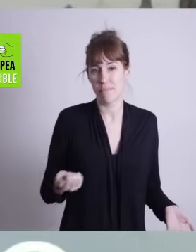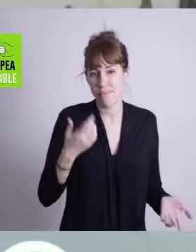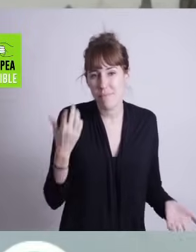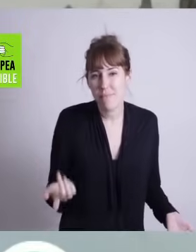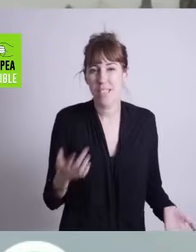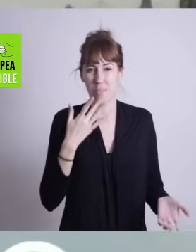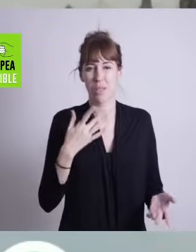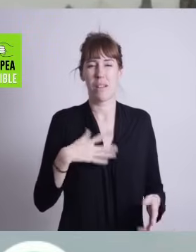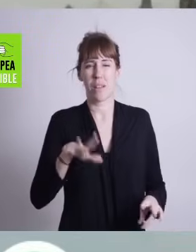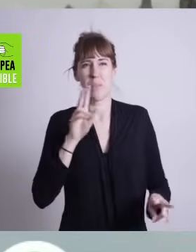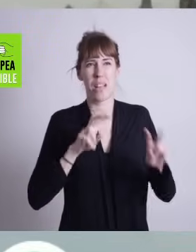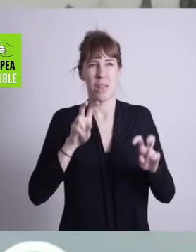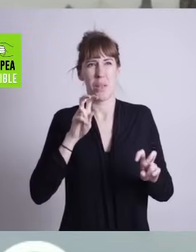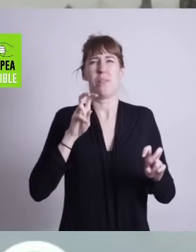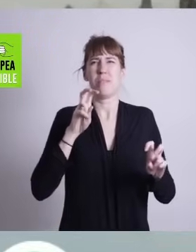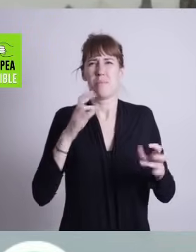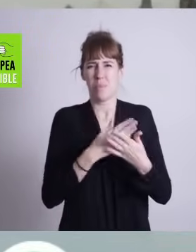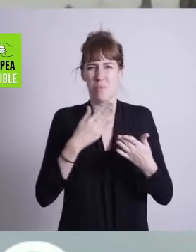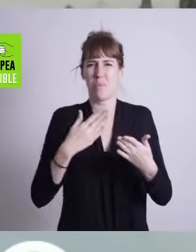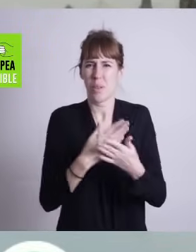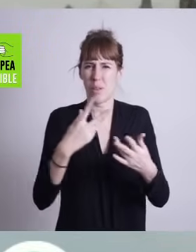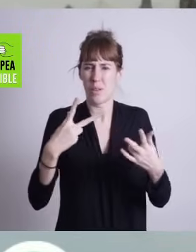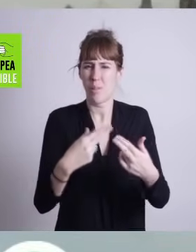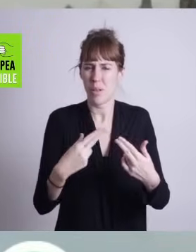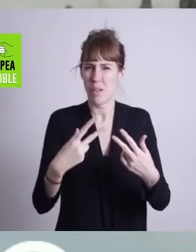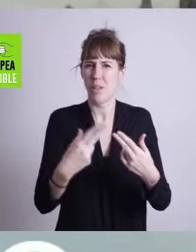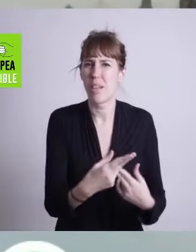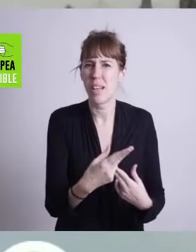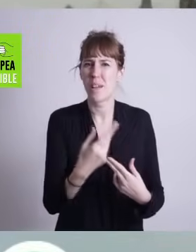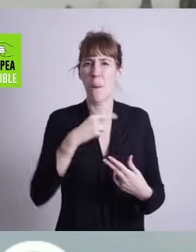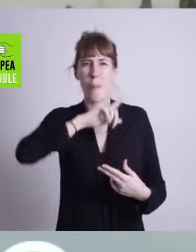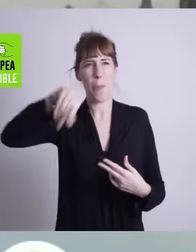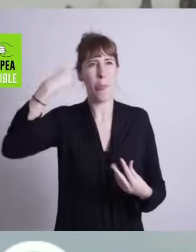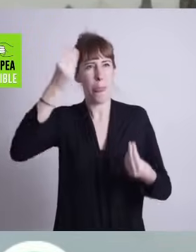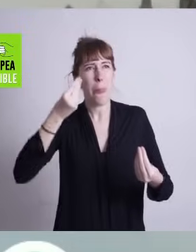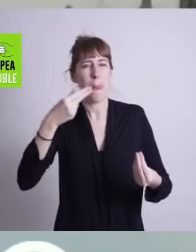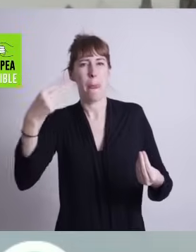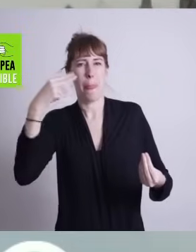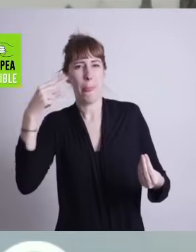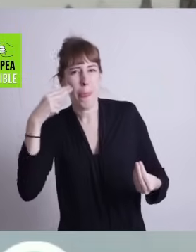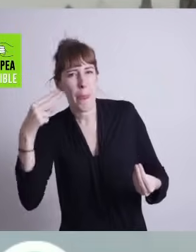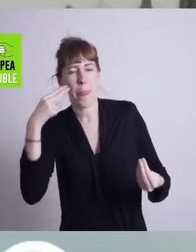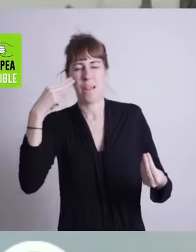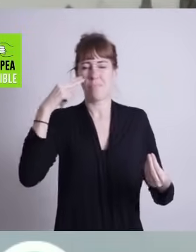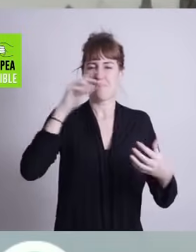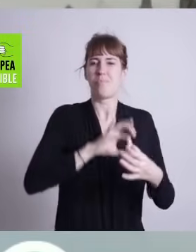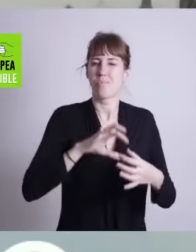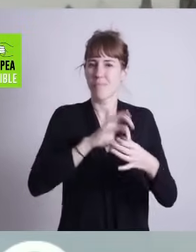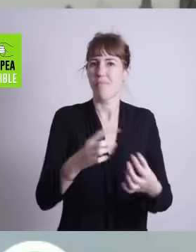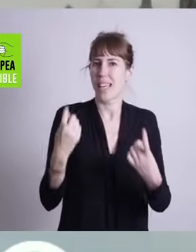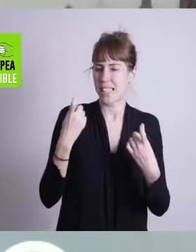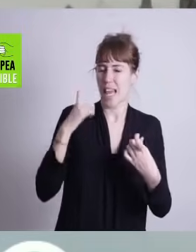entrecortadas, proyectadas, dependiendo de nuestras creencias, temores, enseñanzas, etcétera,